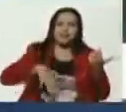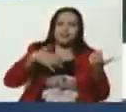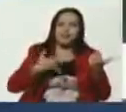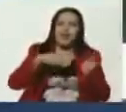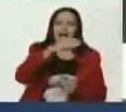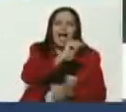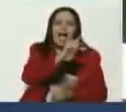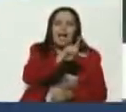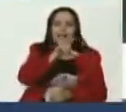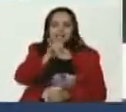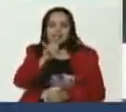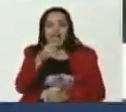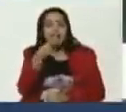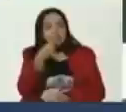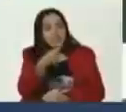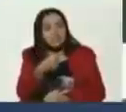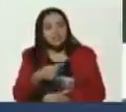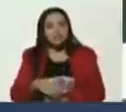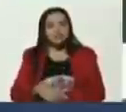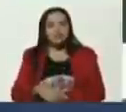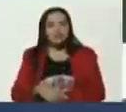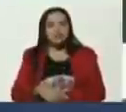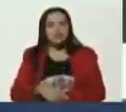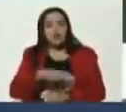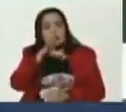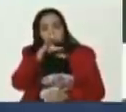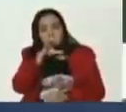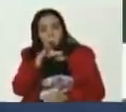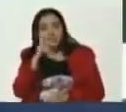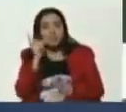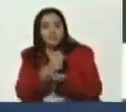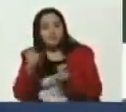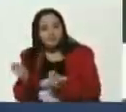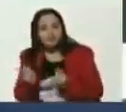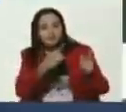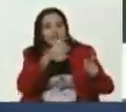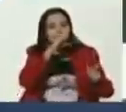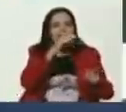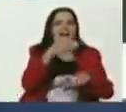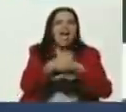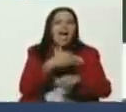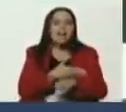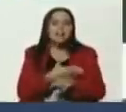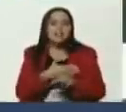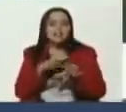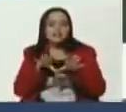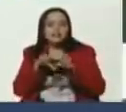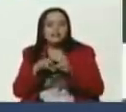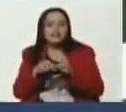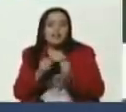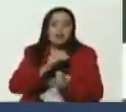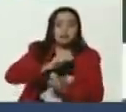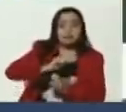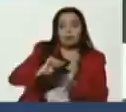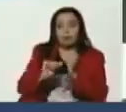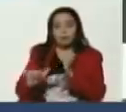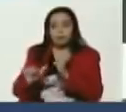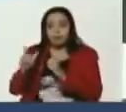perro, hay que espantar al perro antes que se eche la meada.